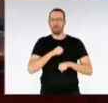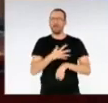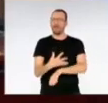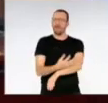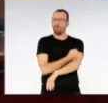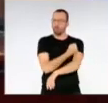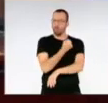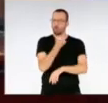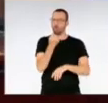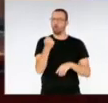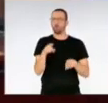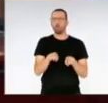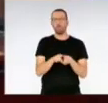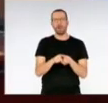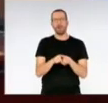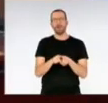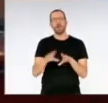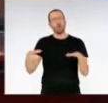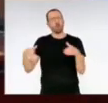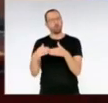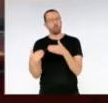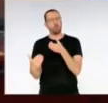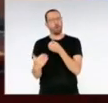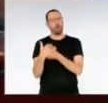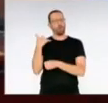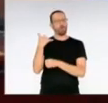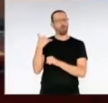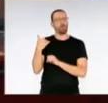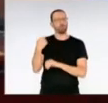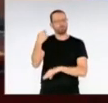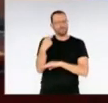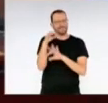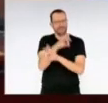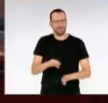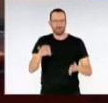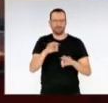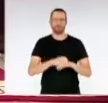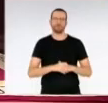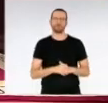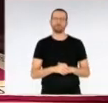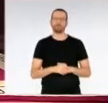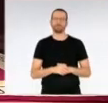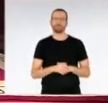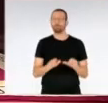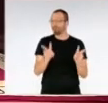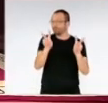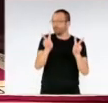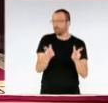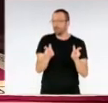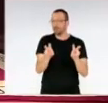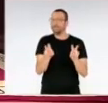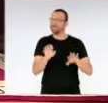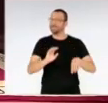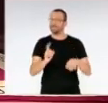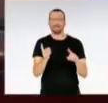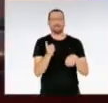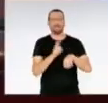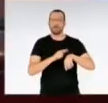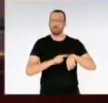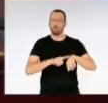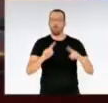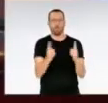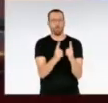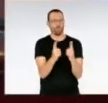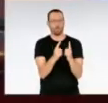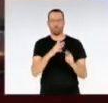gobernar en el futuro sin tener ningún tipo de condicionante. En este sentido... Sí, rápidamente, señora, sí. Que se nos ha acabado el